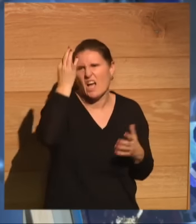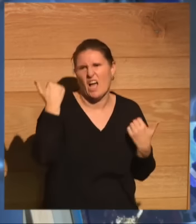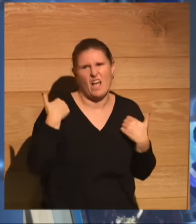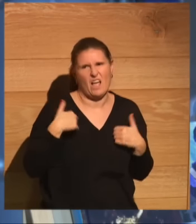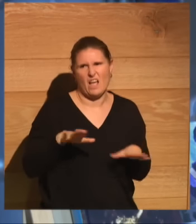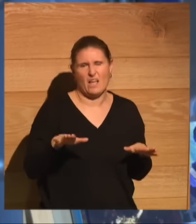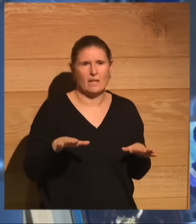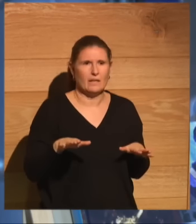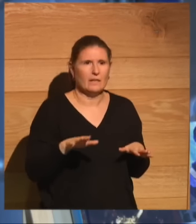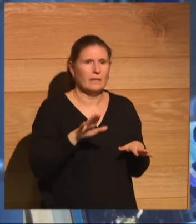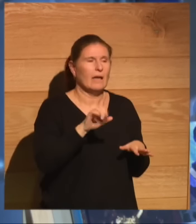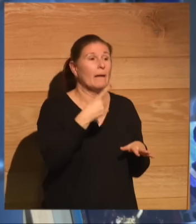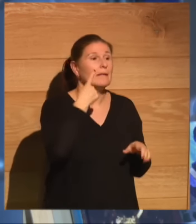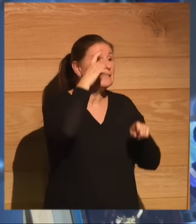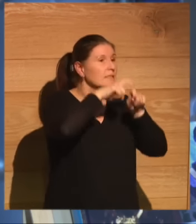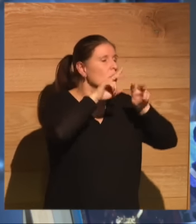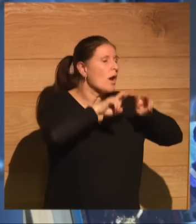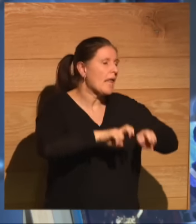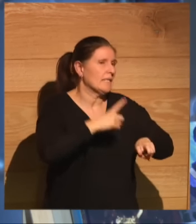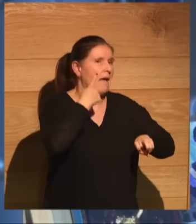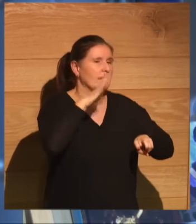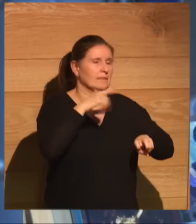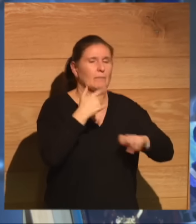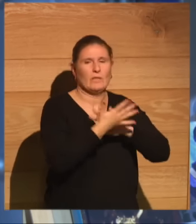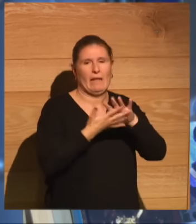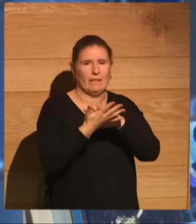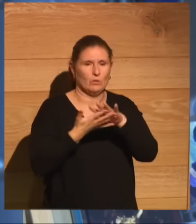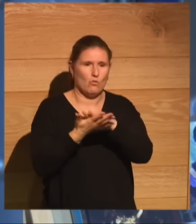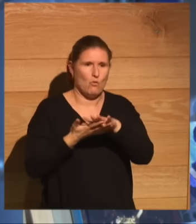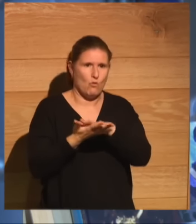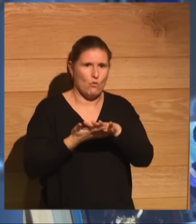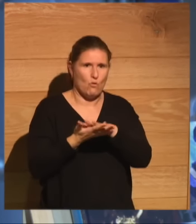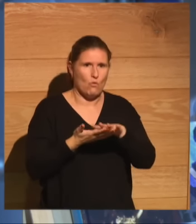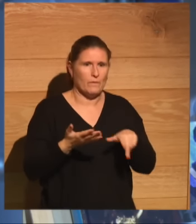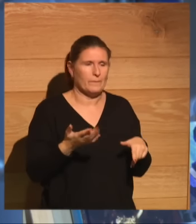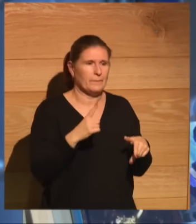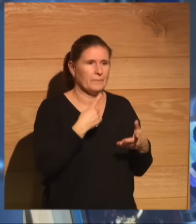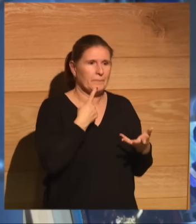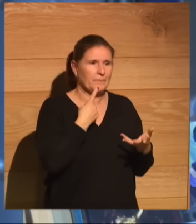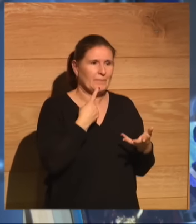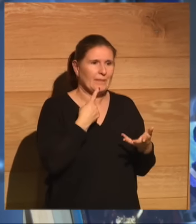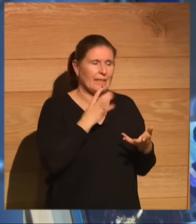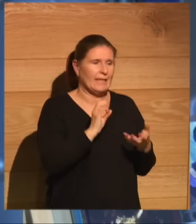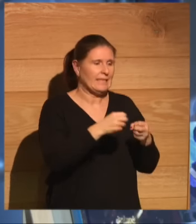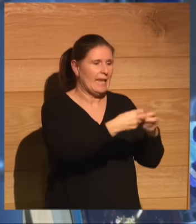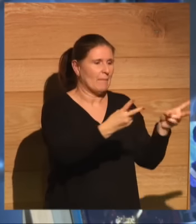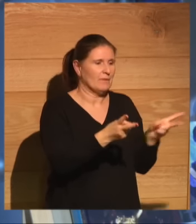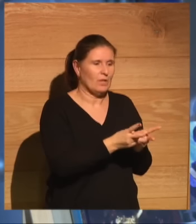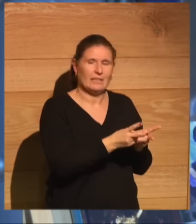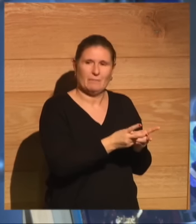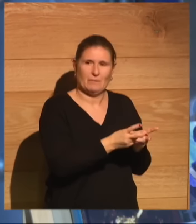cosa si nos vamos a poner psicoanalíticos, que estamos hablando aquí que si líquido disolvedor en las piscinas...